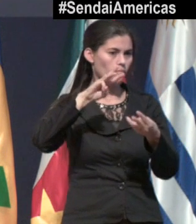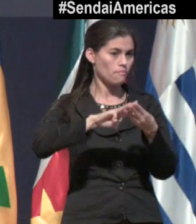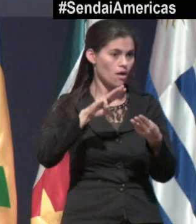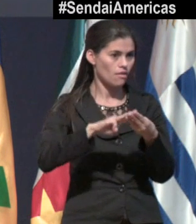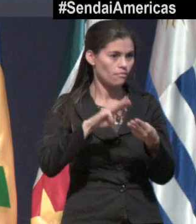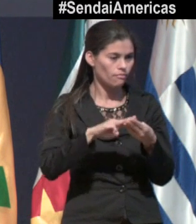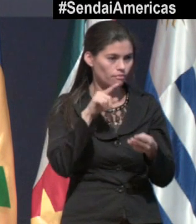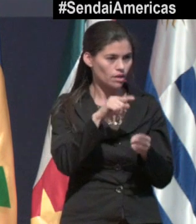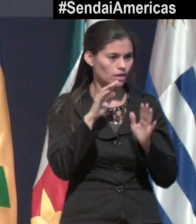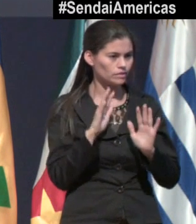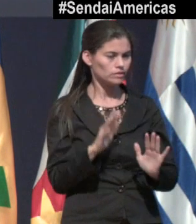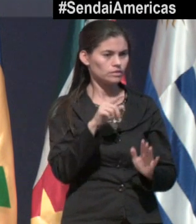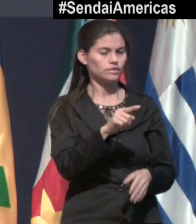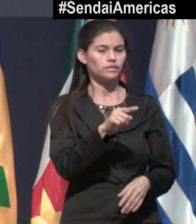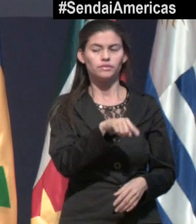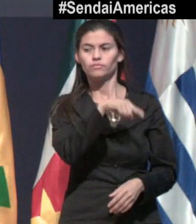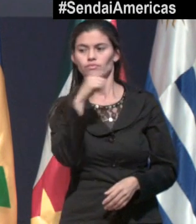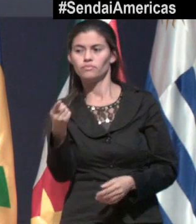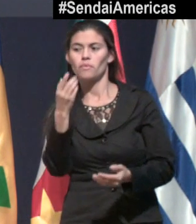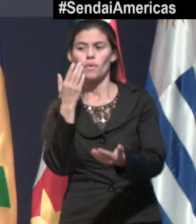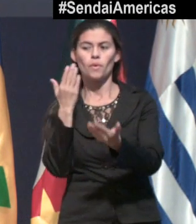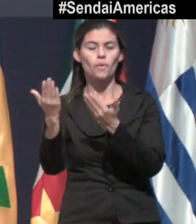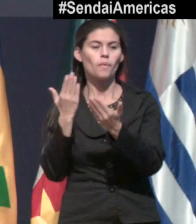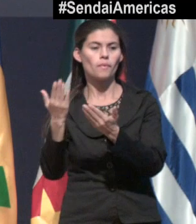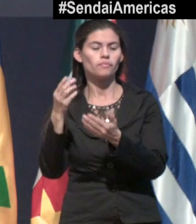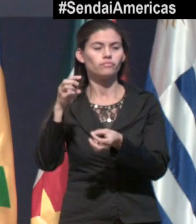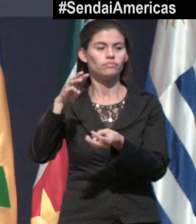bruto, con este mapa